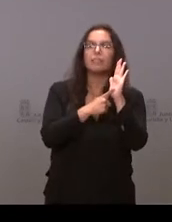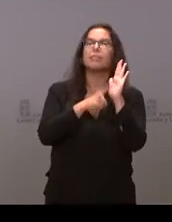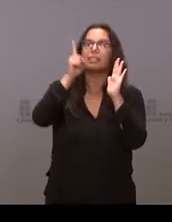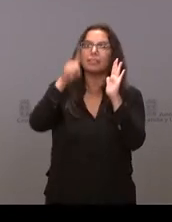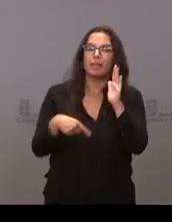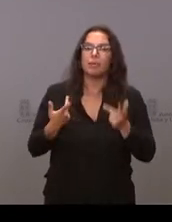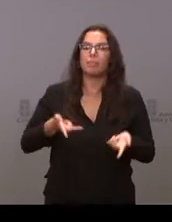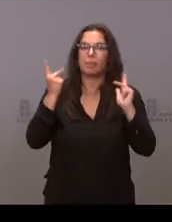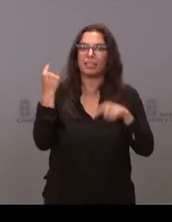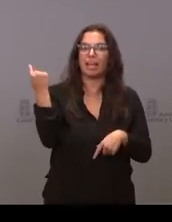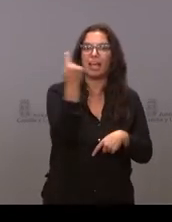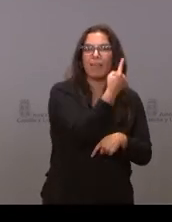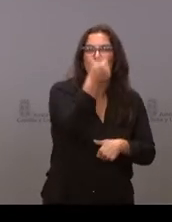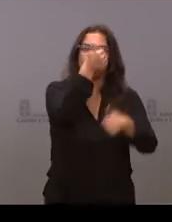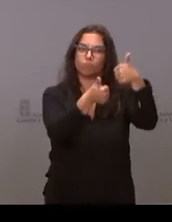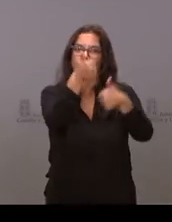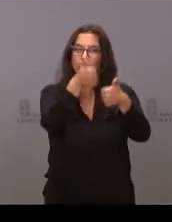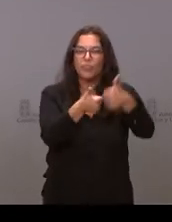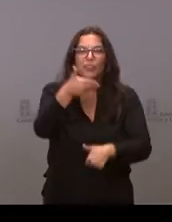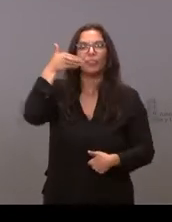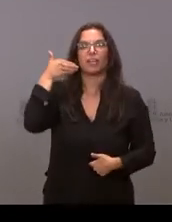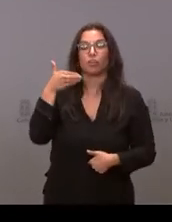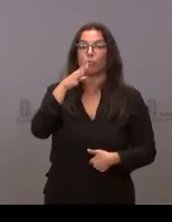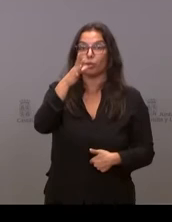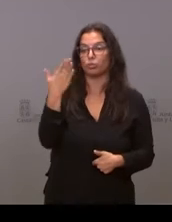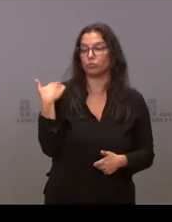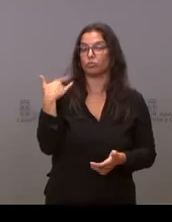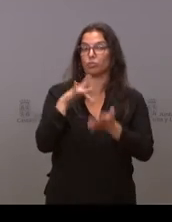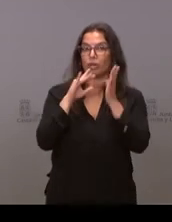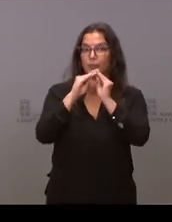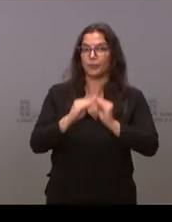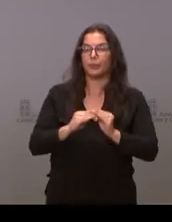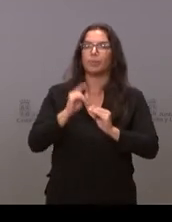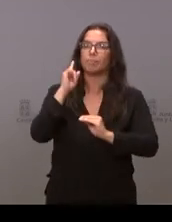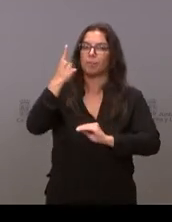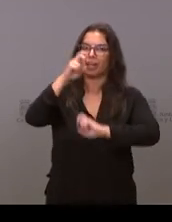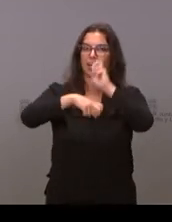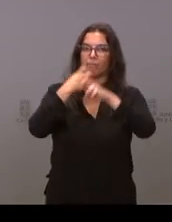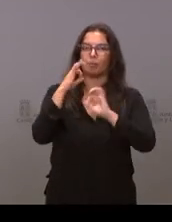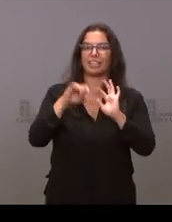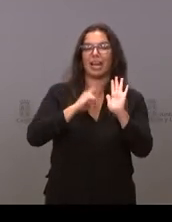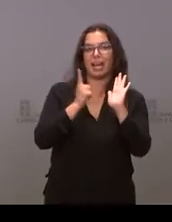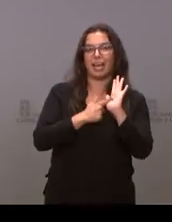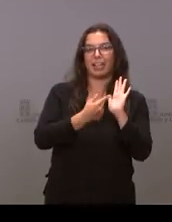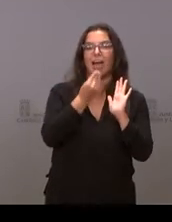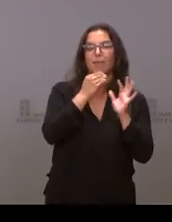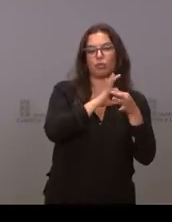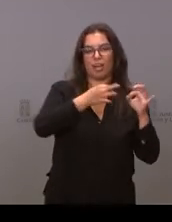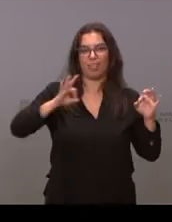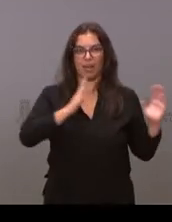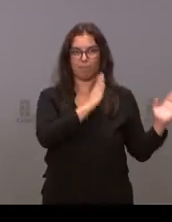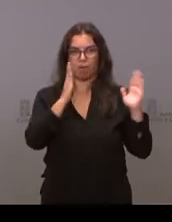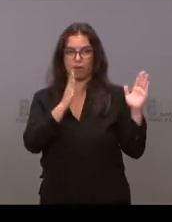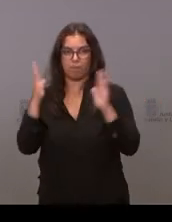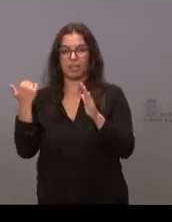jugar dignamente su papel. Por eso hicimos una primera reforma de la ley de la cadena alimentaria y ahora está en el Congreso